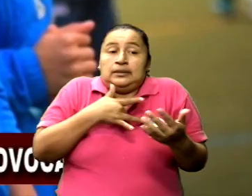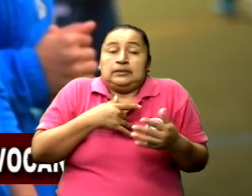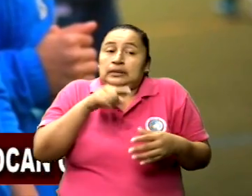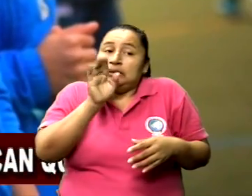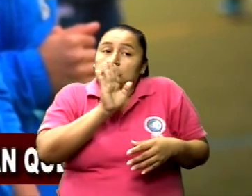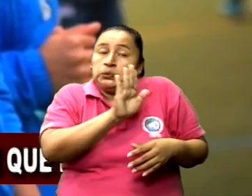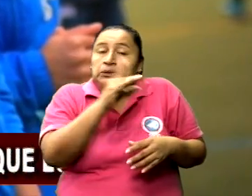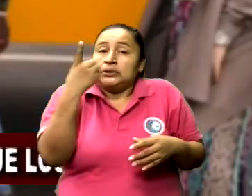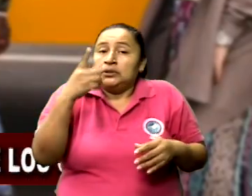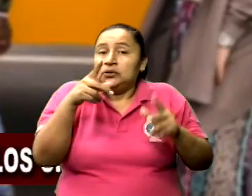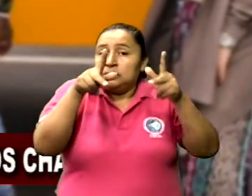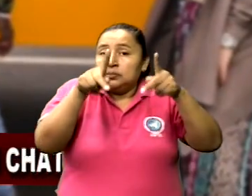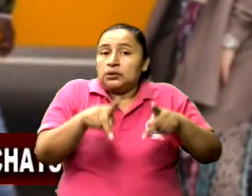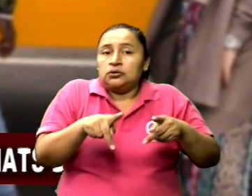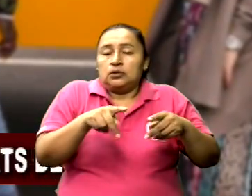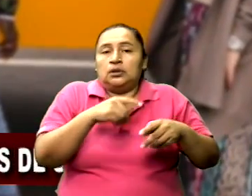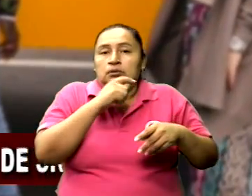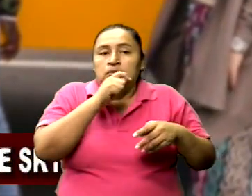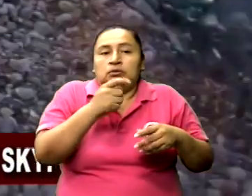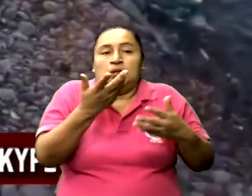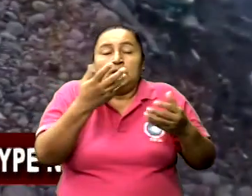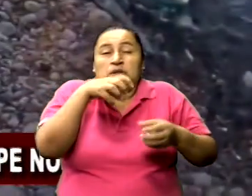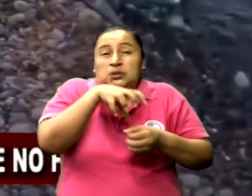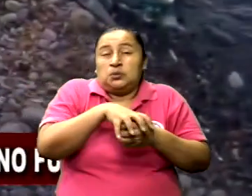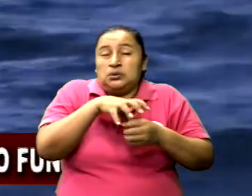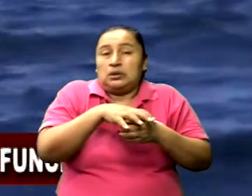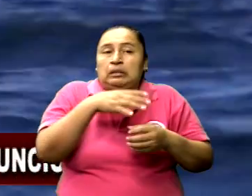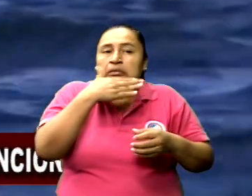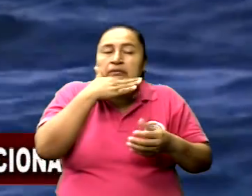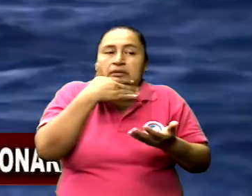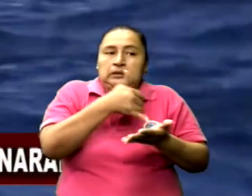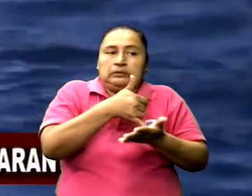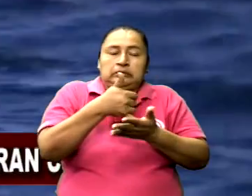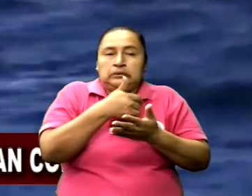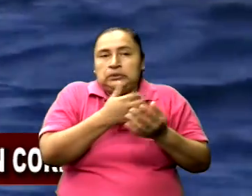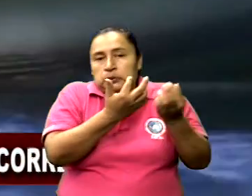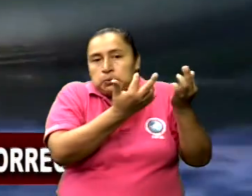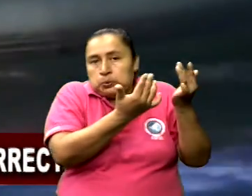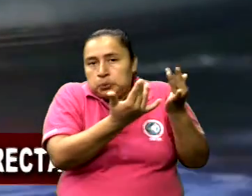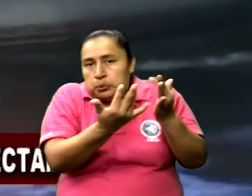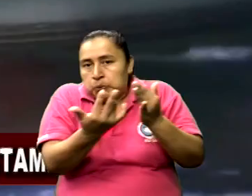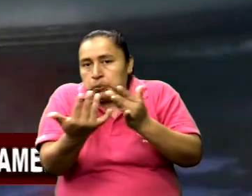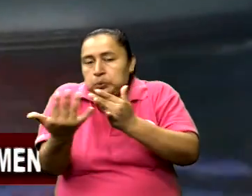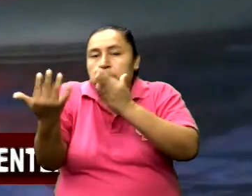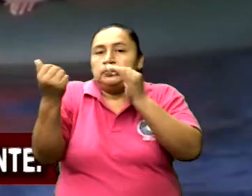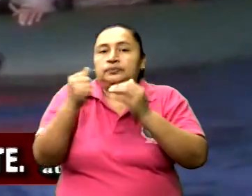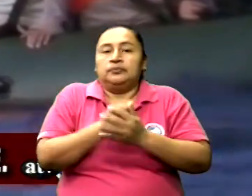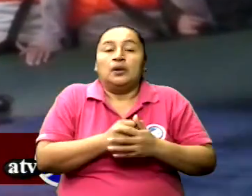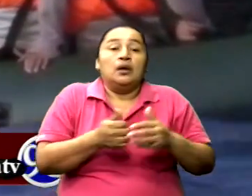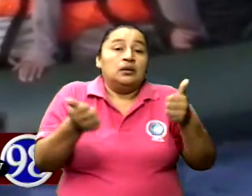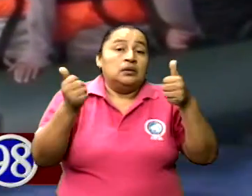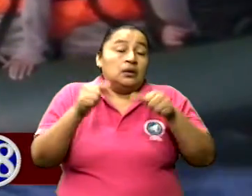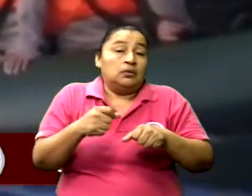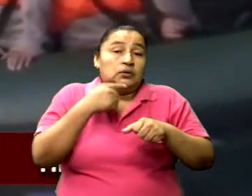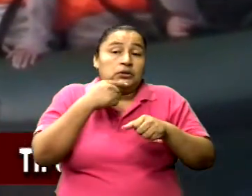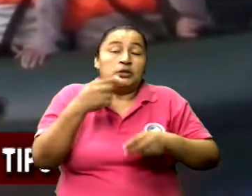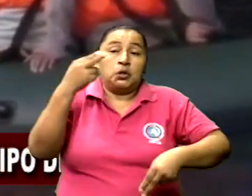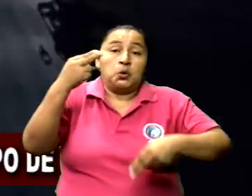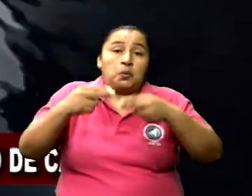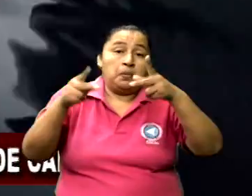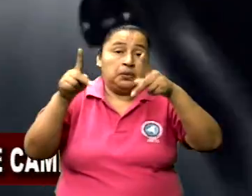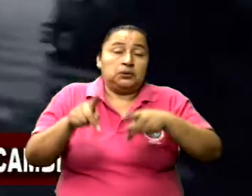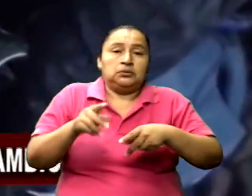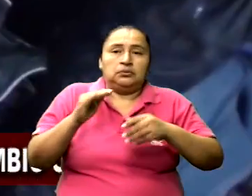derechos de ese grupo de personas en situación de movilidad humana. Según cifras de agencia del